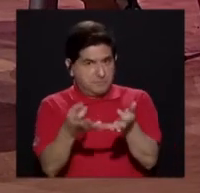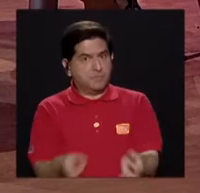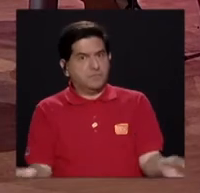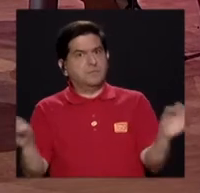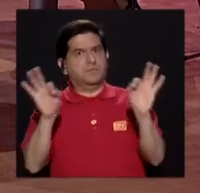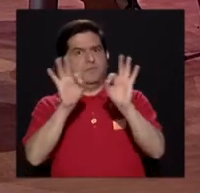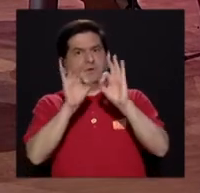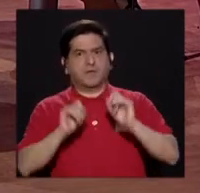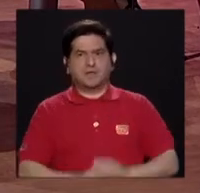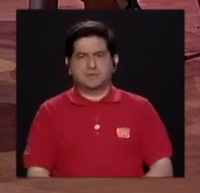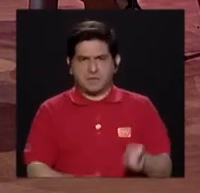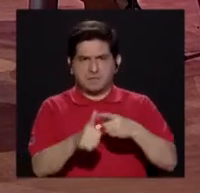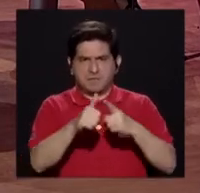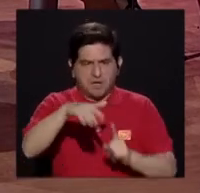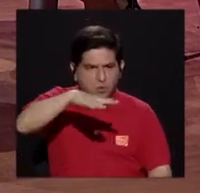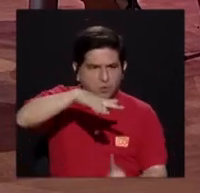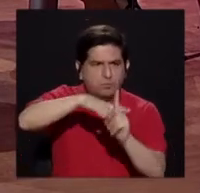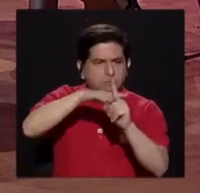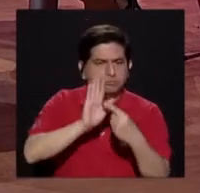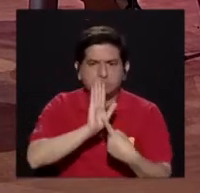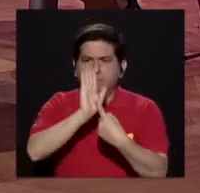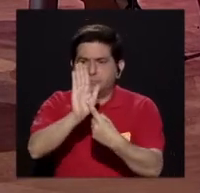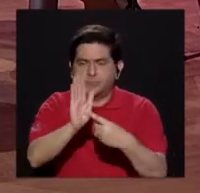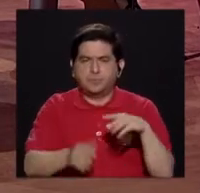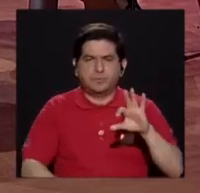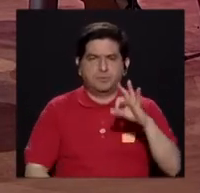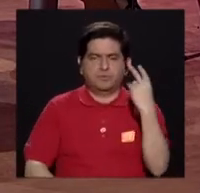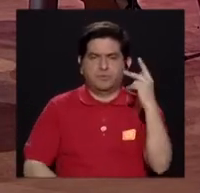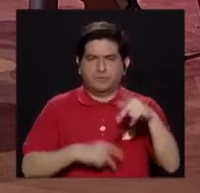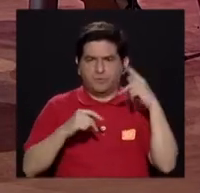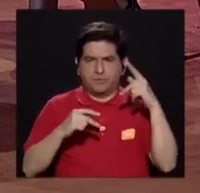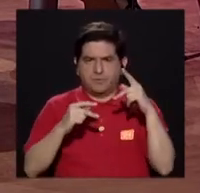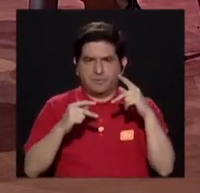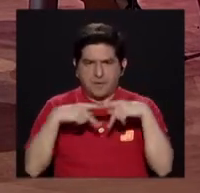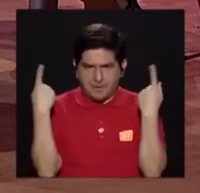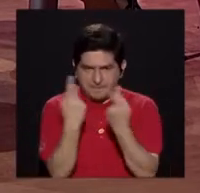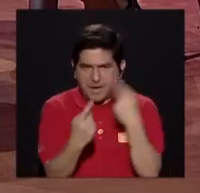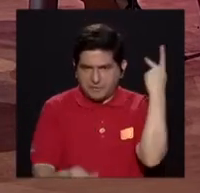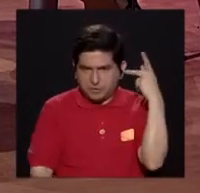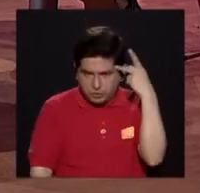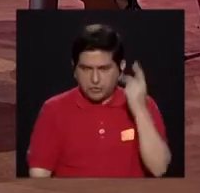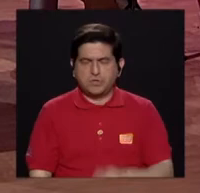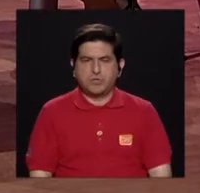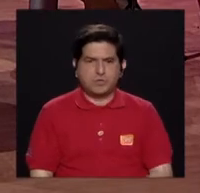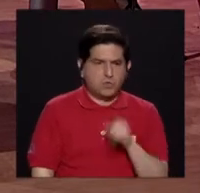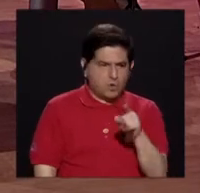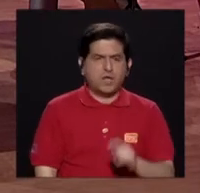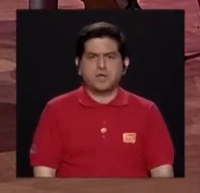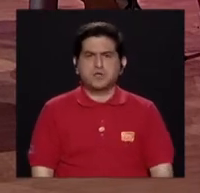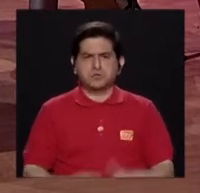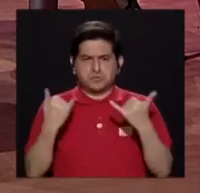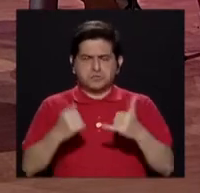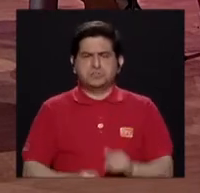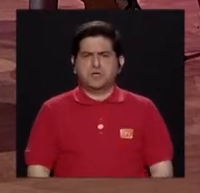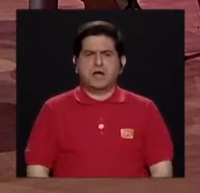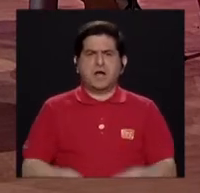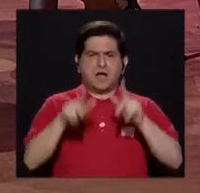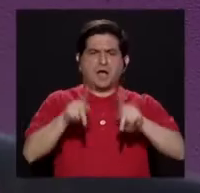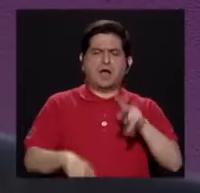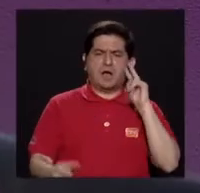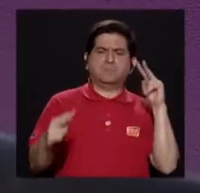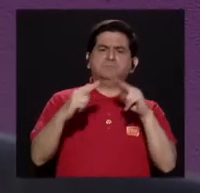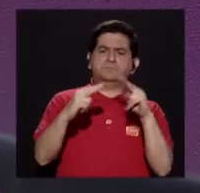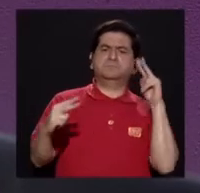En primer lugar, visibilidad política, se convierten en voces reconocidas, ¿verdad? Es decir, al estar en estos